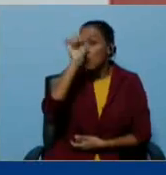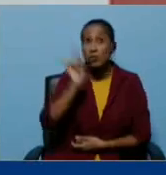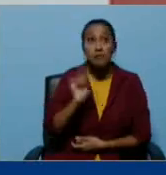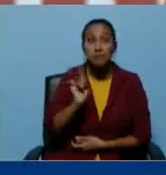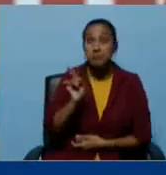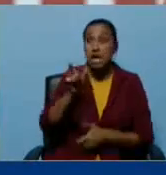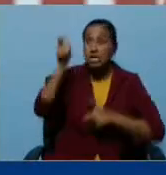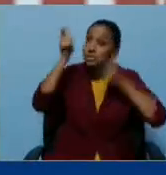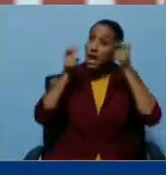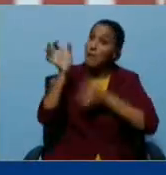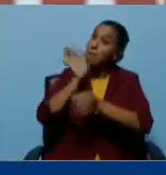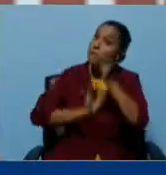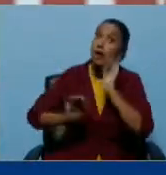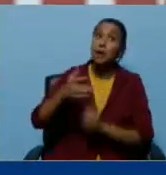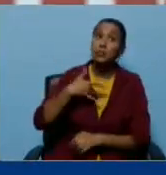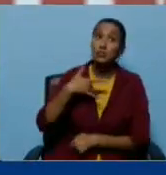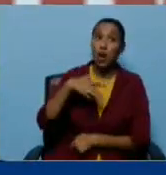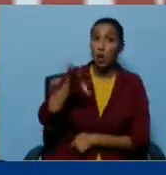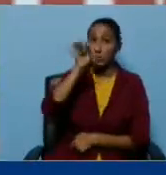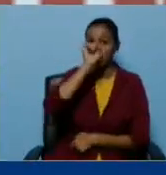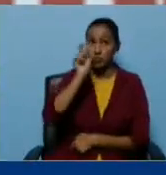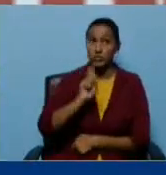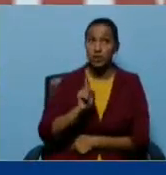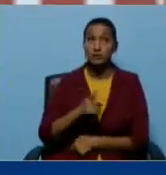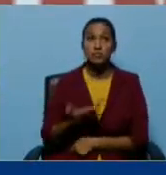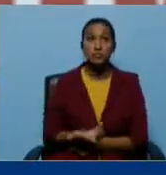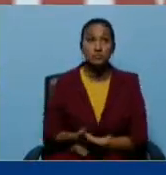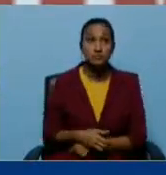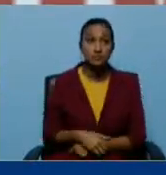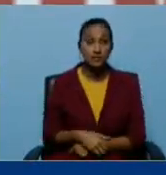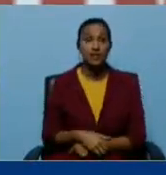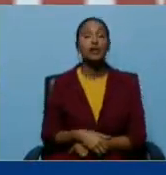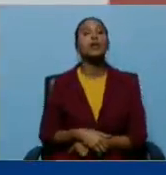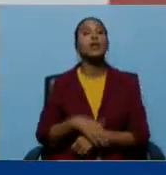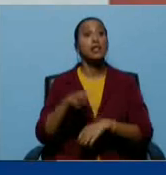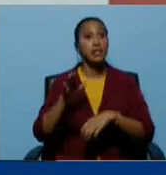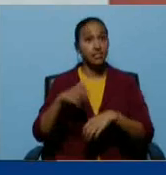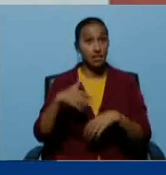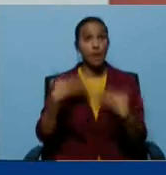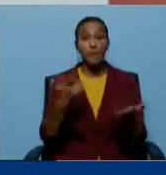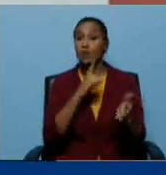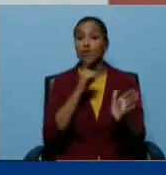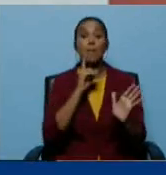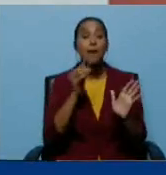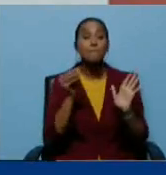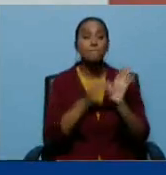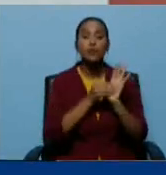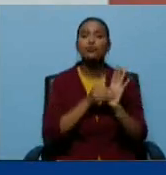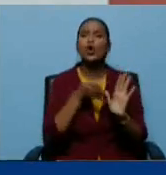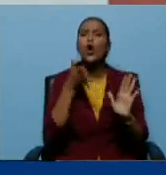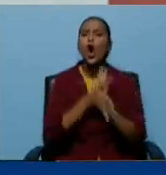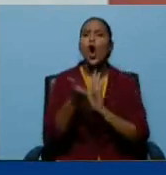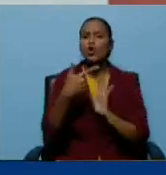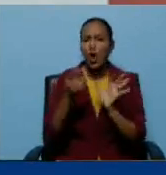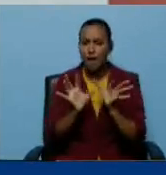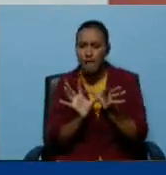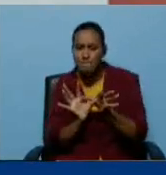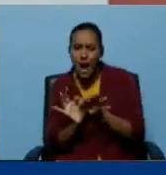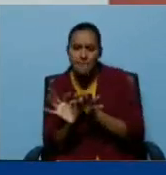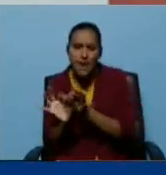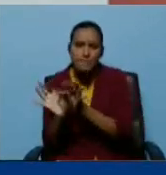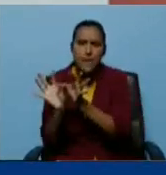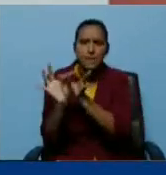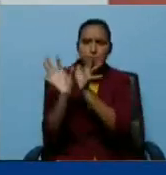entendía. ¿Ah? Después lo llamó punto y círculo, pero él siempre vio los círculos como una forma